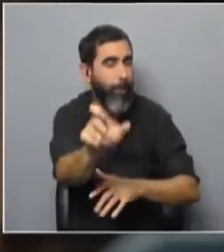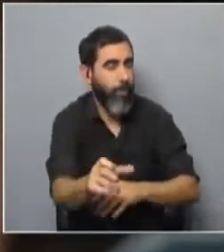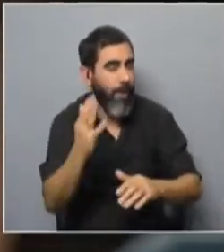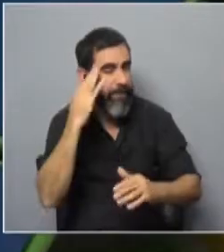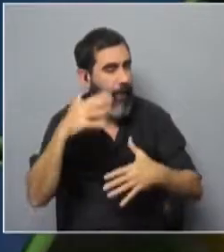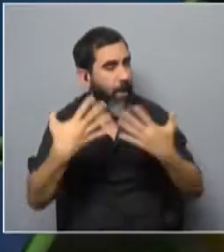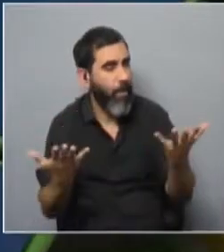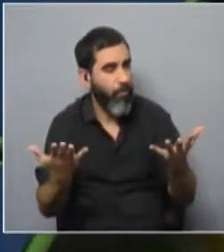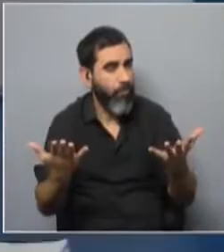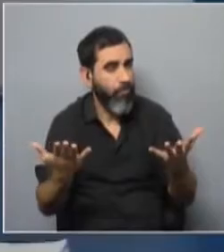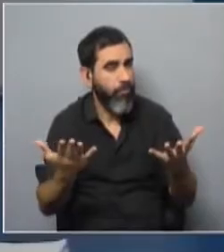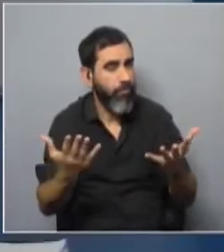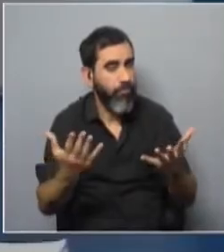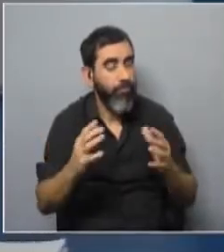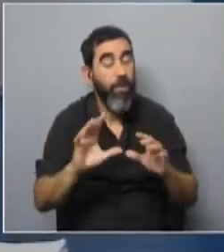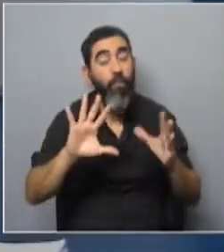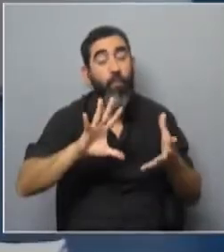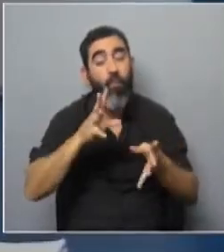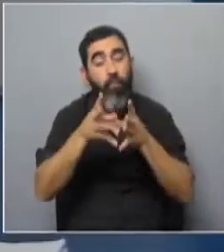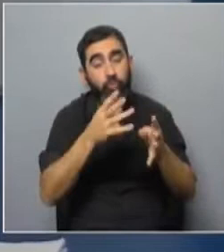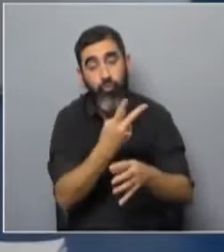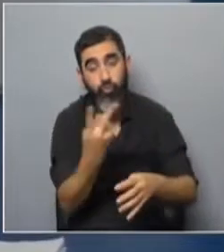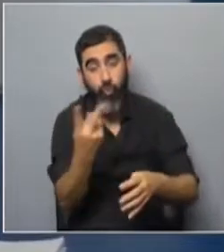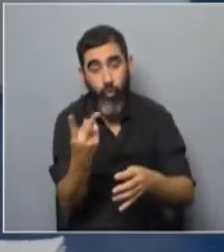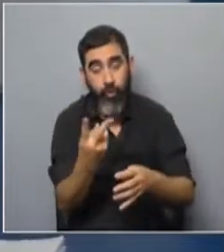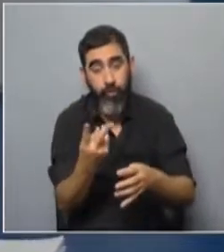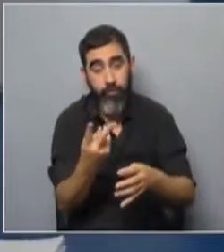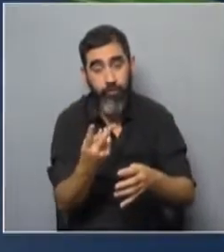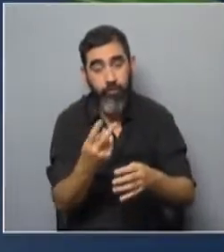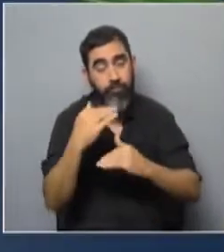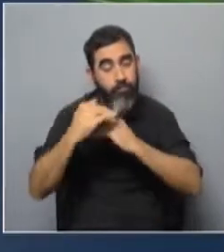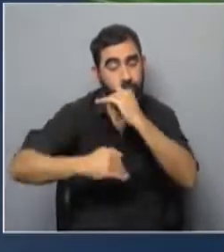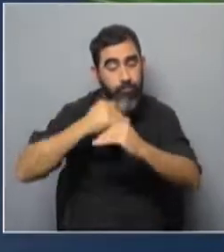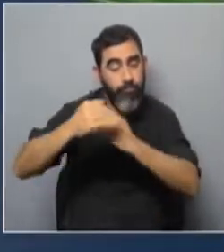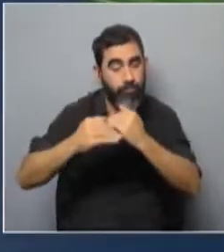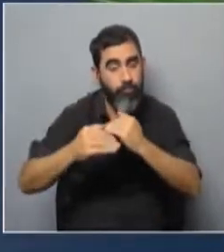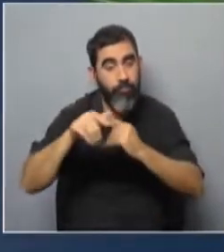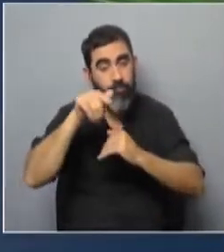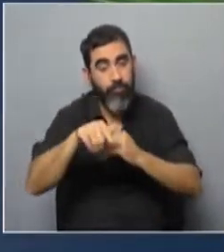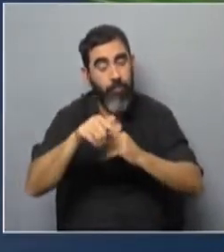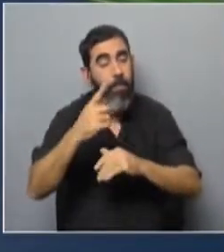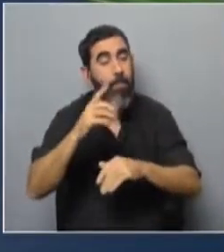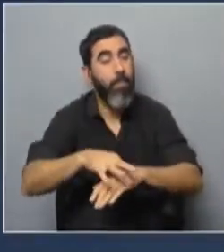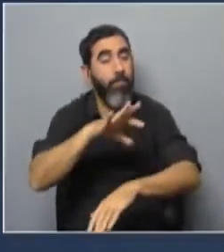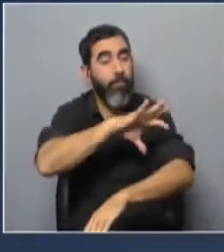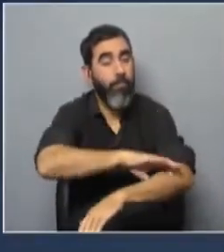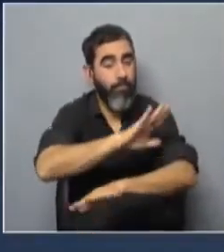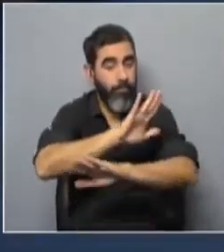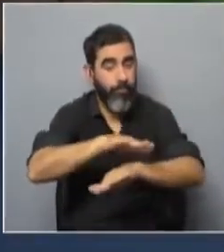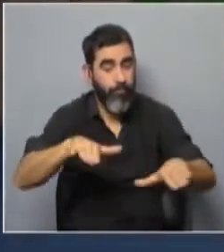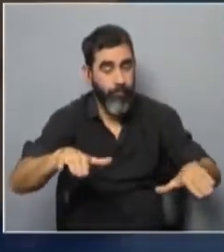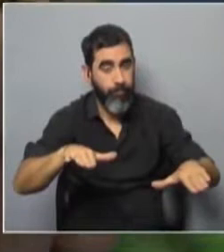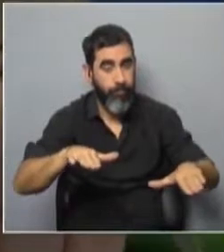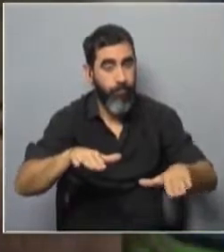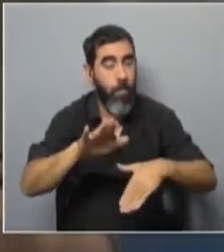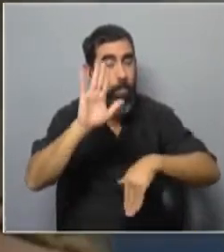algo. Tanto las funciones ejecutivas como las habilidades narrativas se desarrollan mucho en la primera infancia. Particularmente